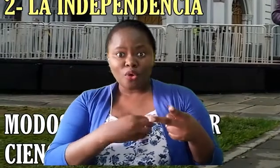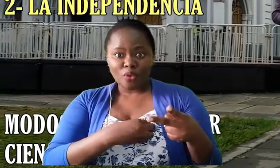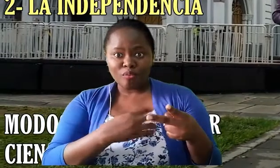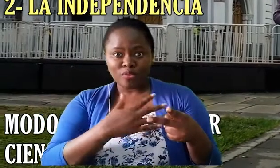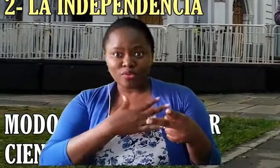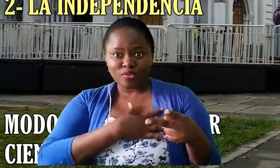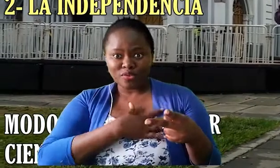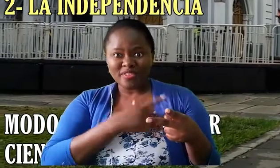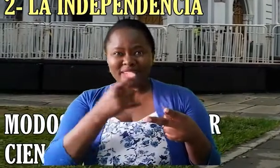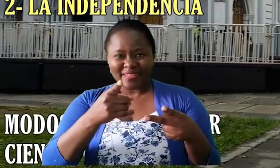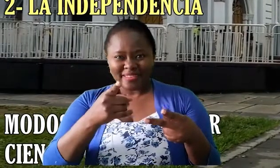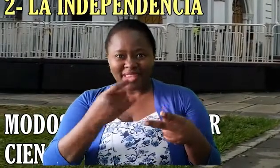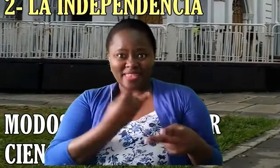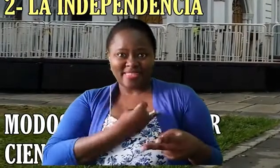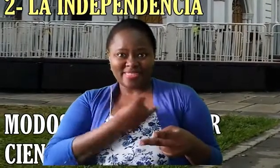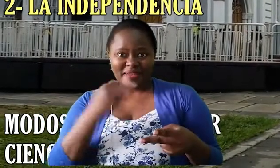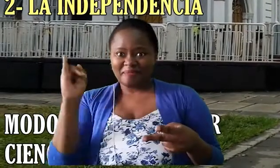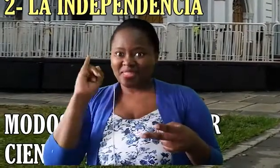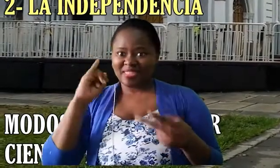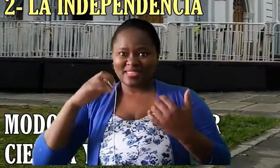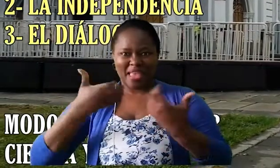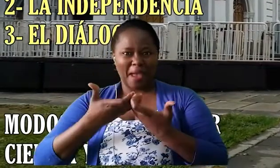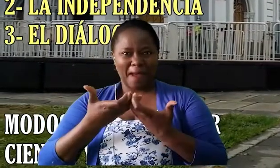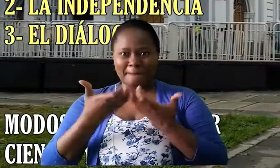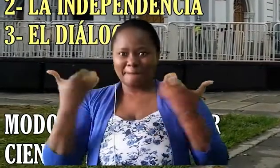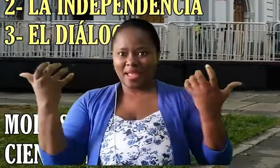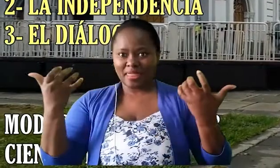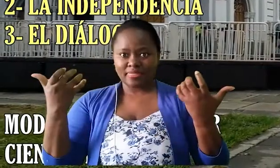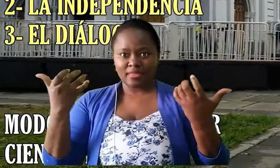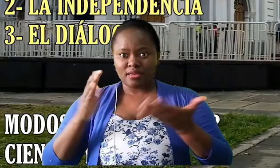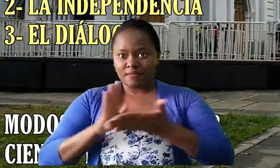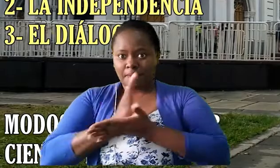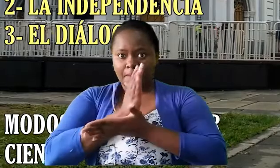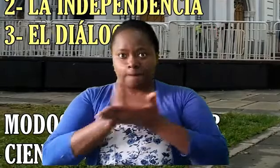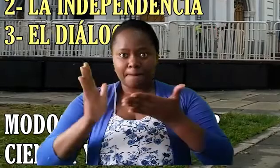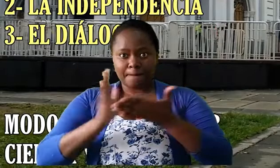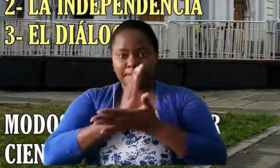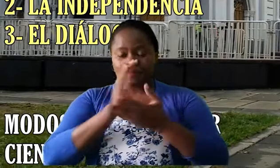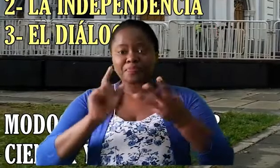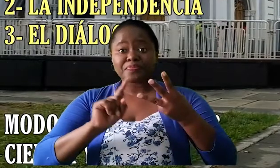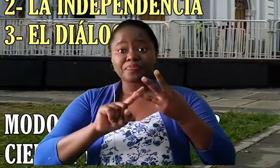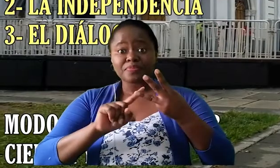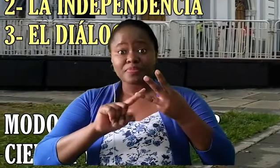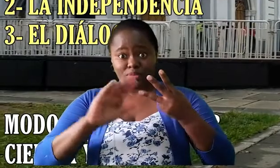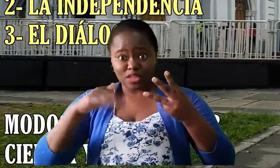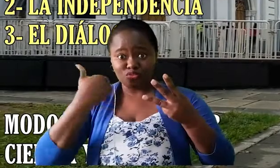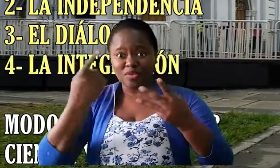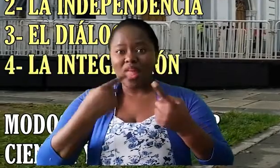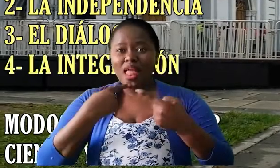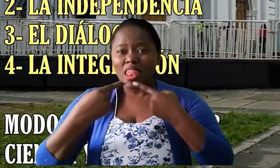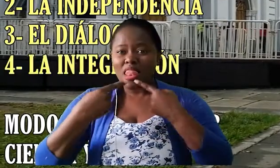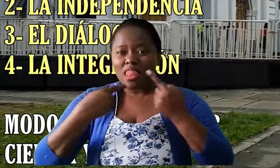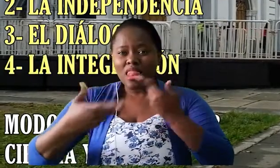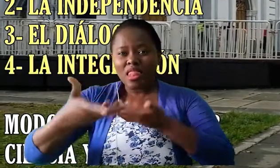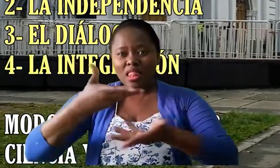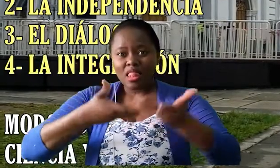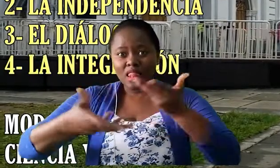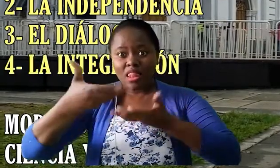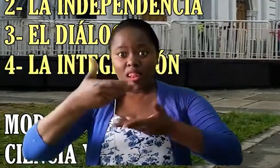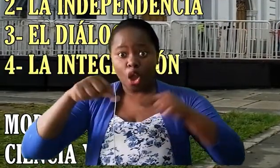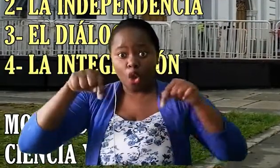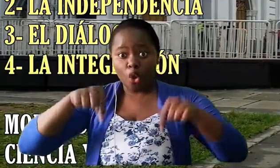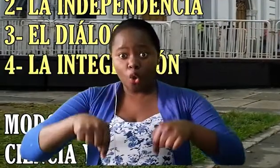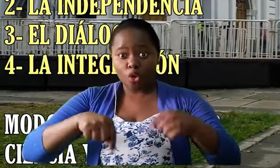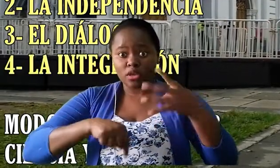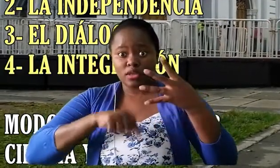independencia. Posteriormente trabajamos el del diálogo y hoy vamos a desarrollar el capítulo sobre la